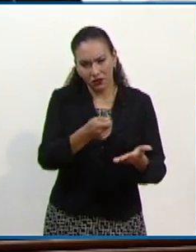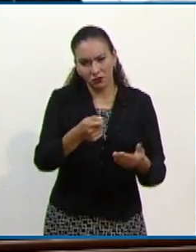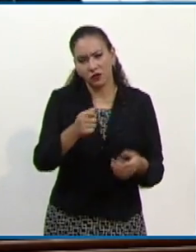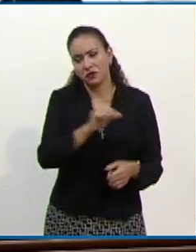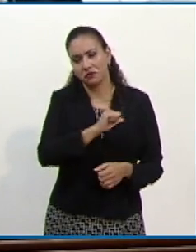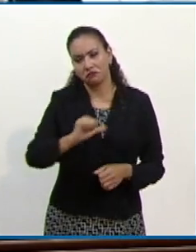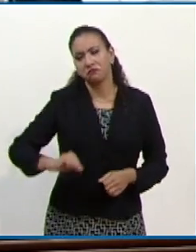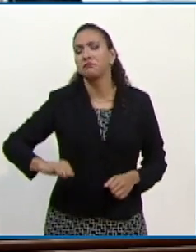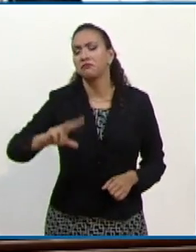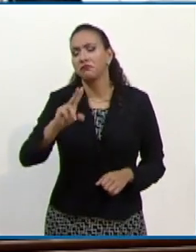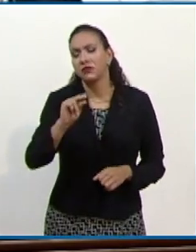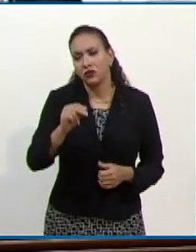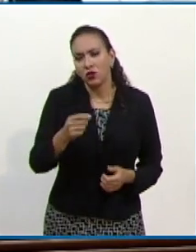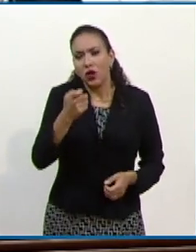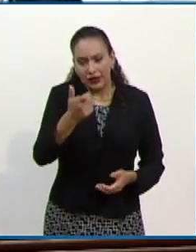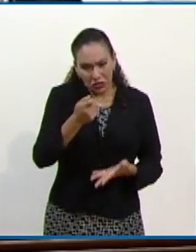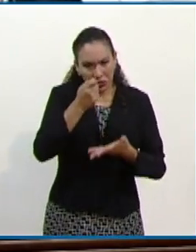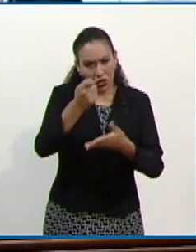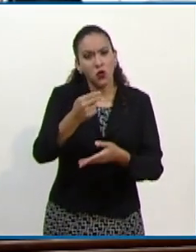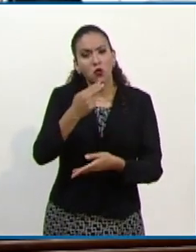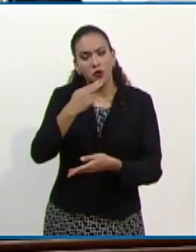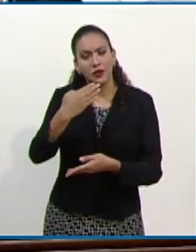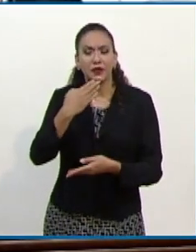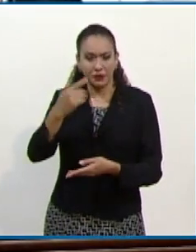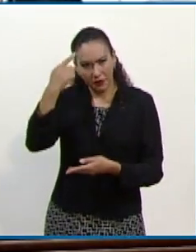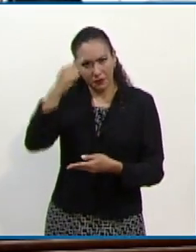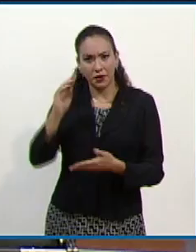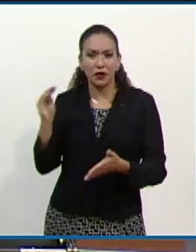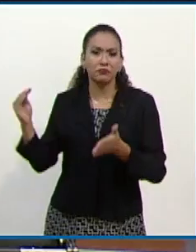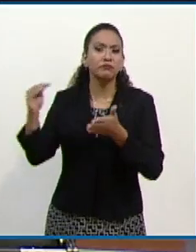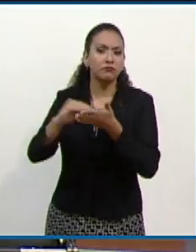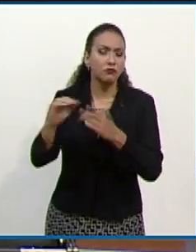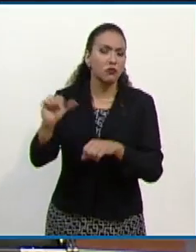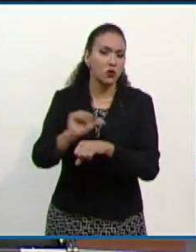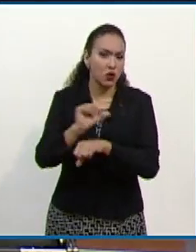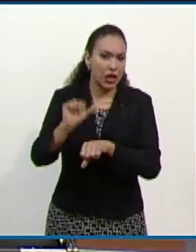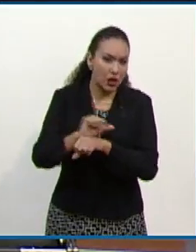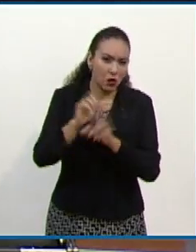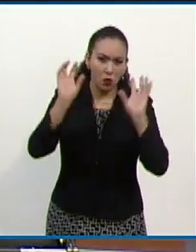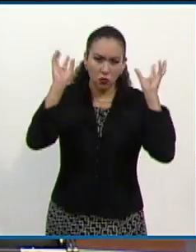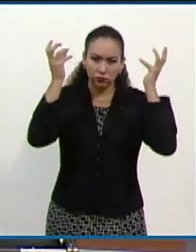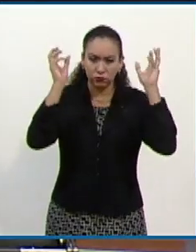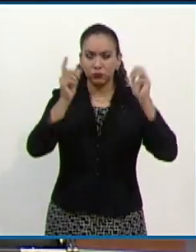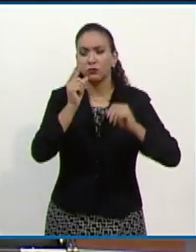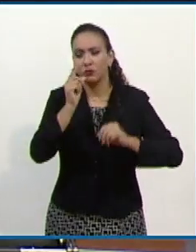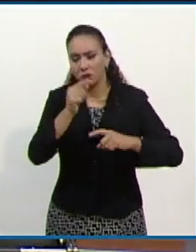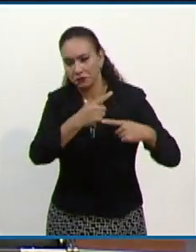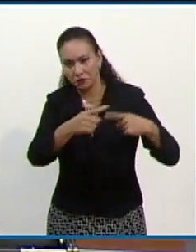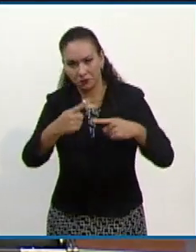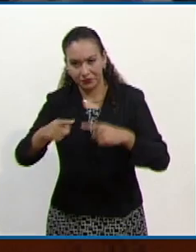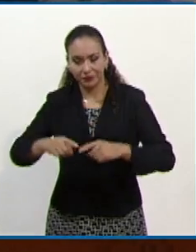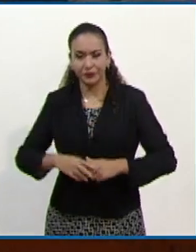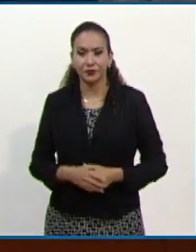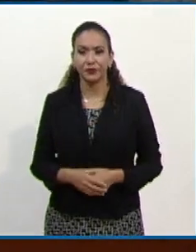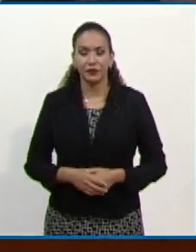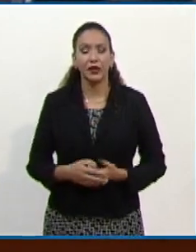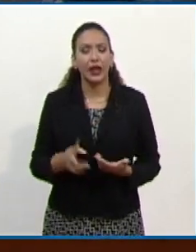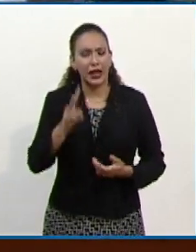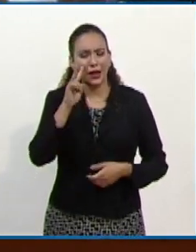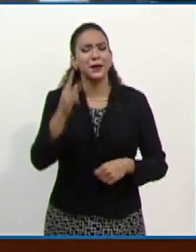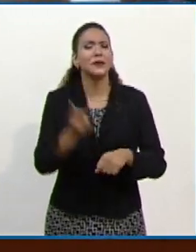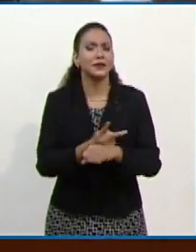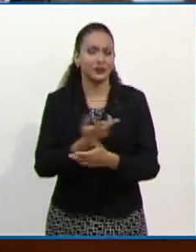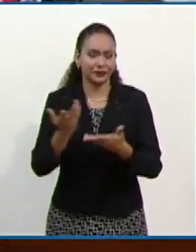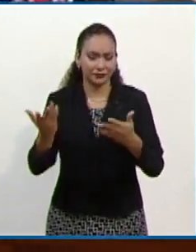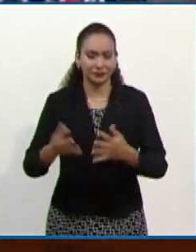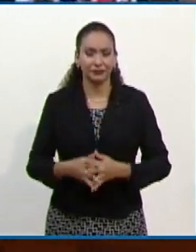deber de destinar parte de sus recursos para implementar ese balizamiento conforme a las especificaciones del gobierno capitalino. Escuchemos parte